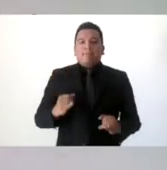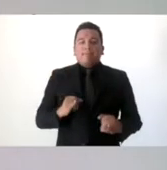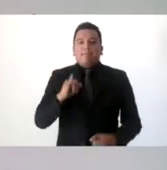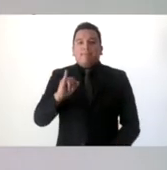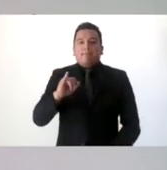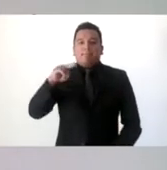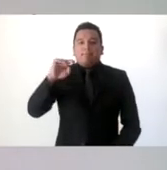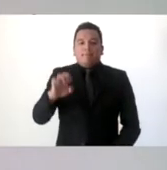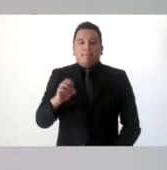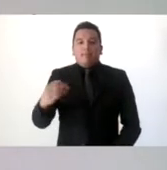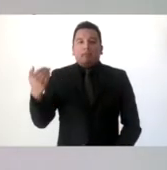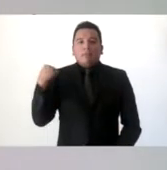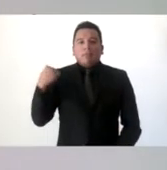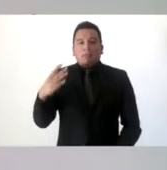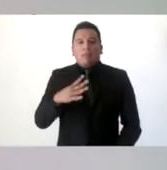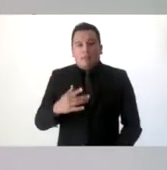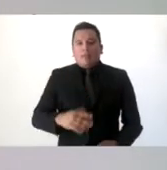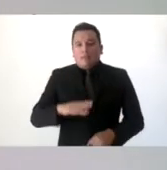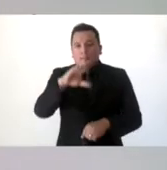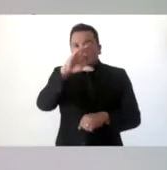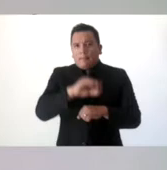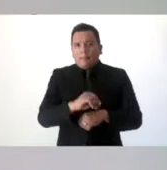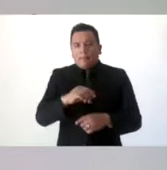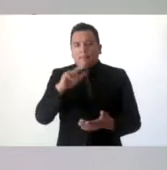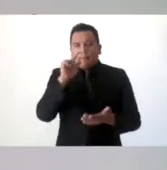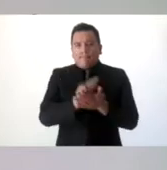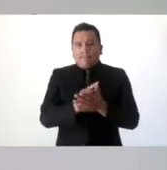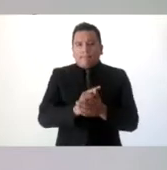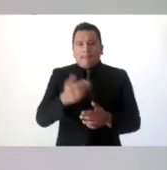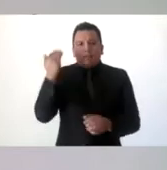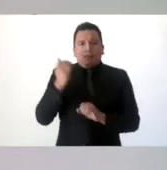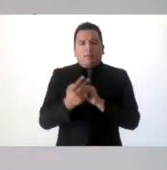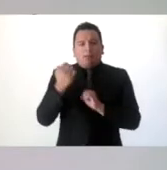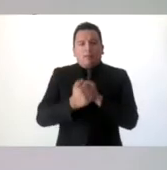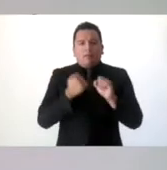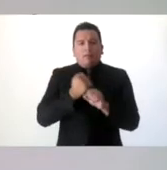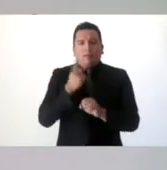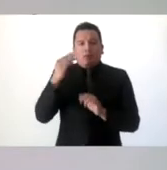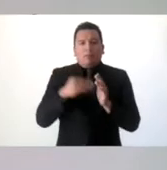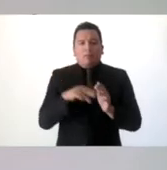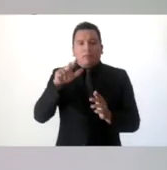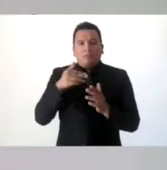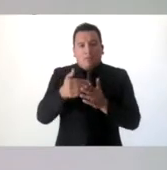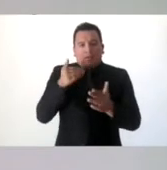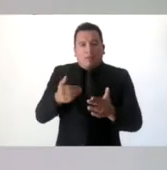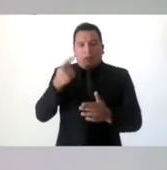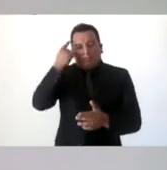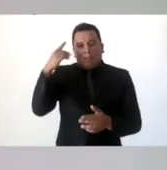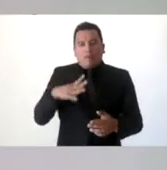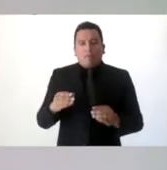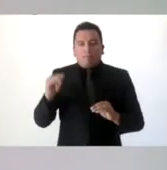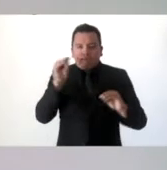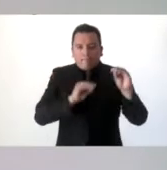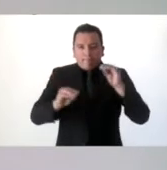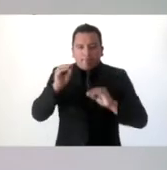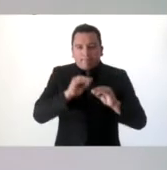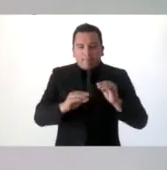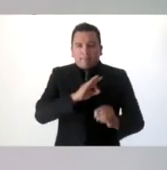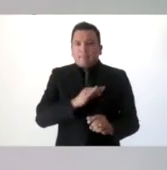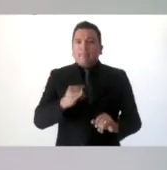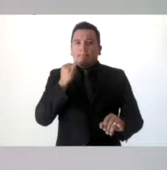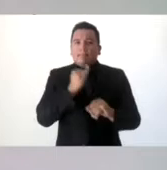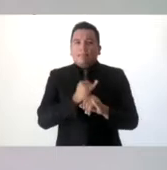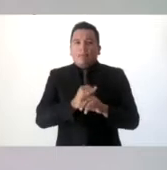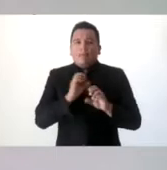había aprobado unos lineamientos antes de 2018 para desarrollar un sistema de votación electrónica, ya sea